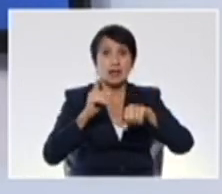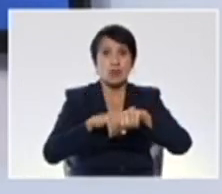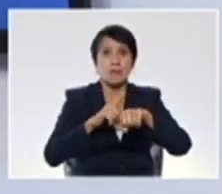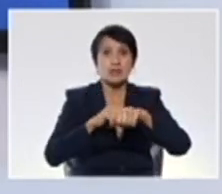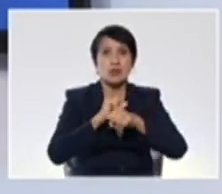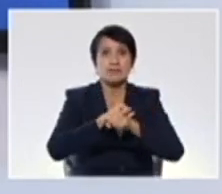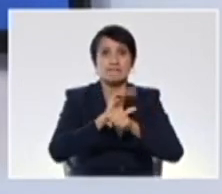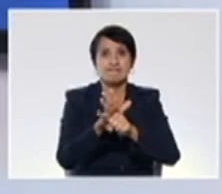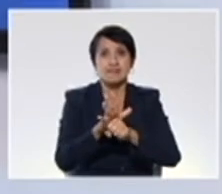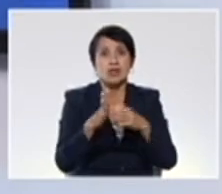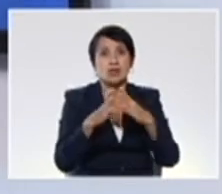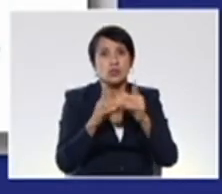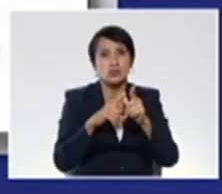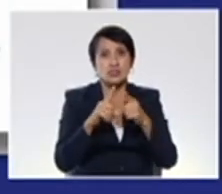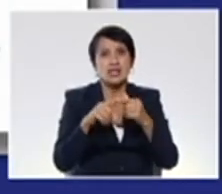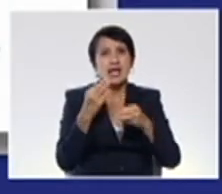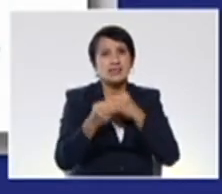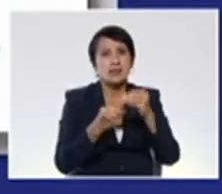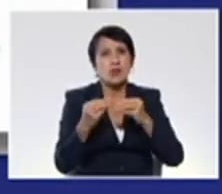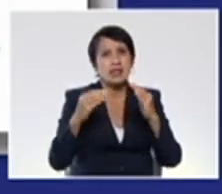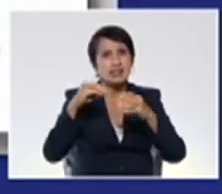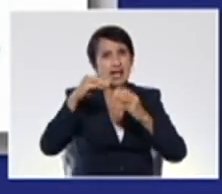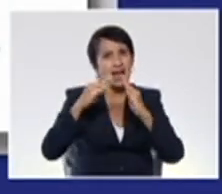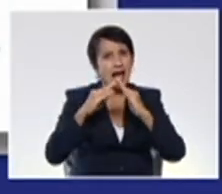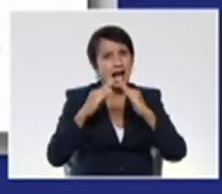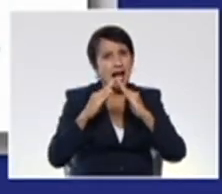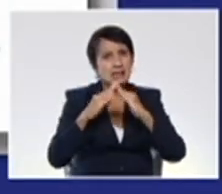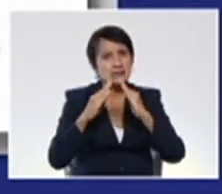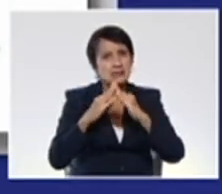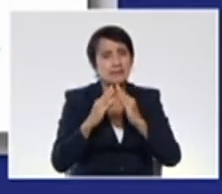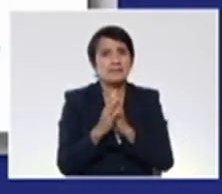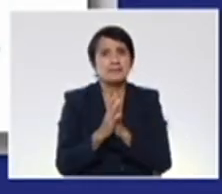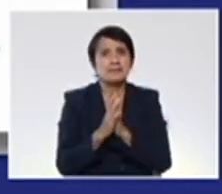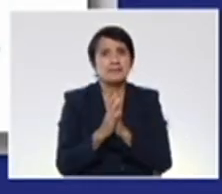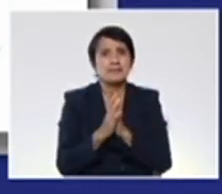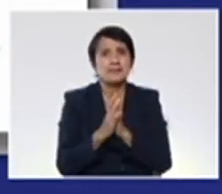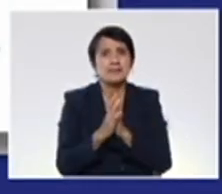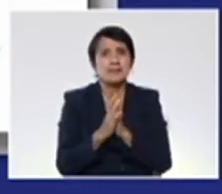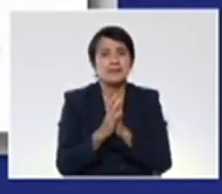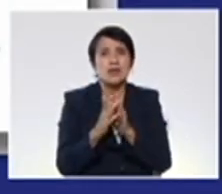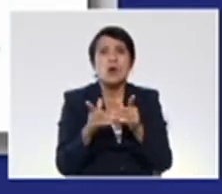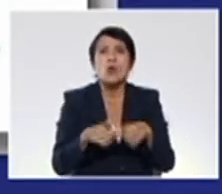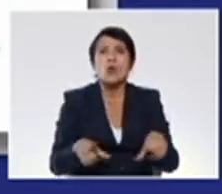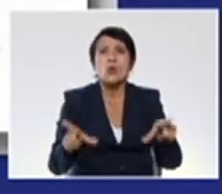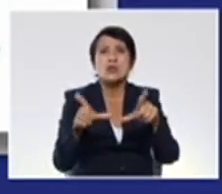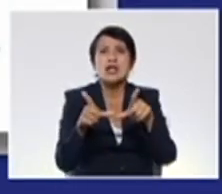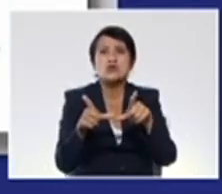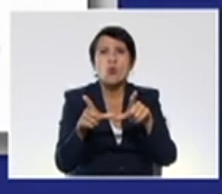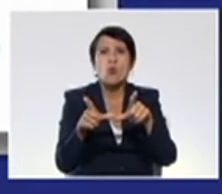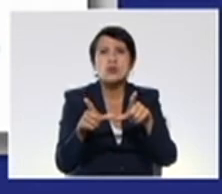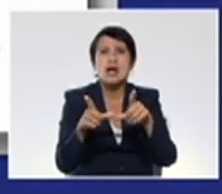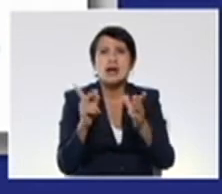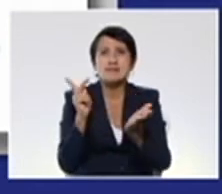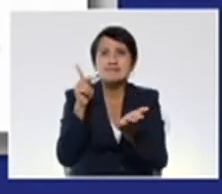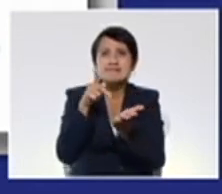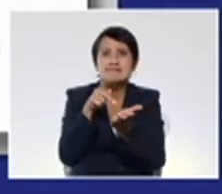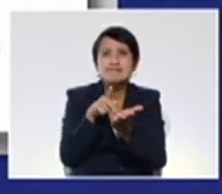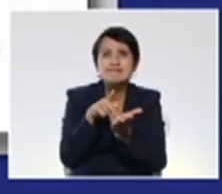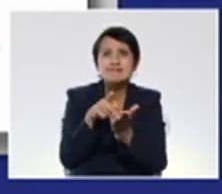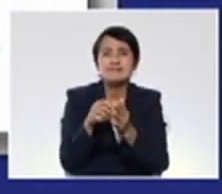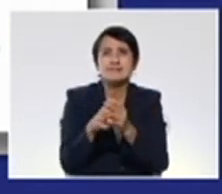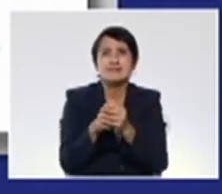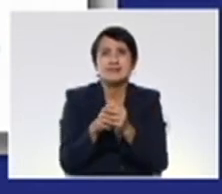entonces qué podemos hacer desde el hogar. Podemos, si estamos en una zona donde tenemos acceso a las conchas